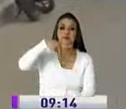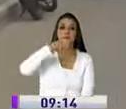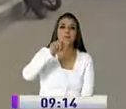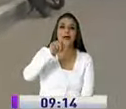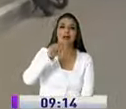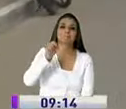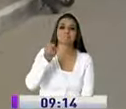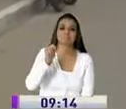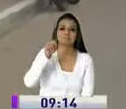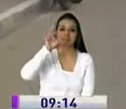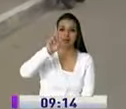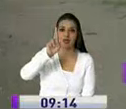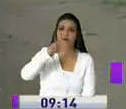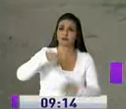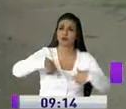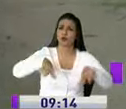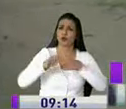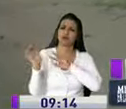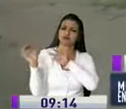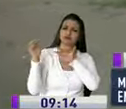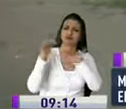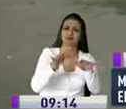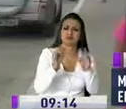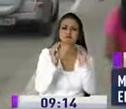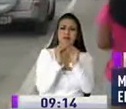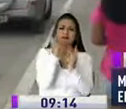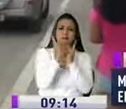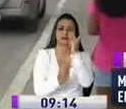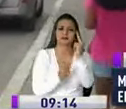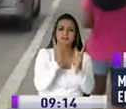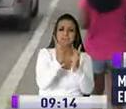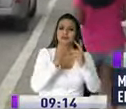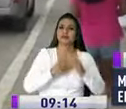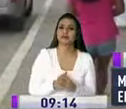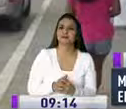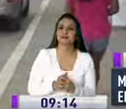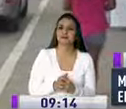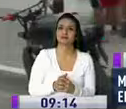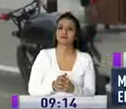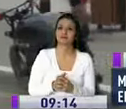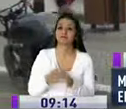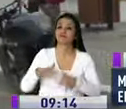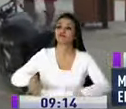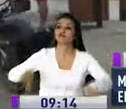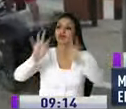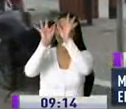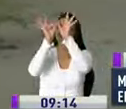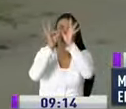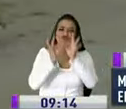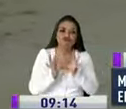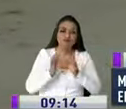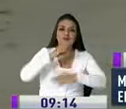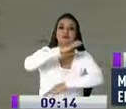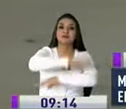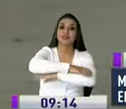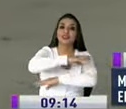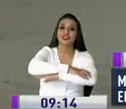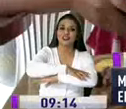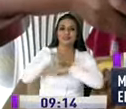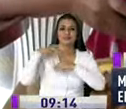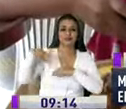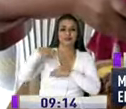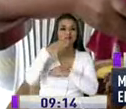de los puntos que está ganando cada año más visitantes. El arreglo de la infraestructura y el malecón es un atractivo